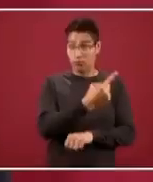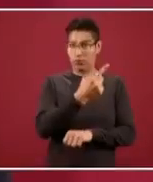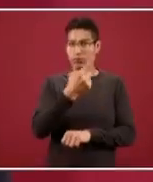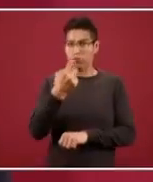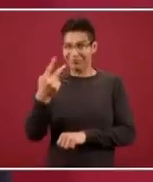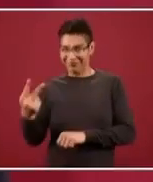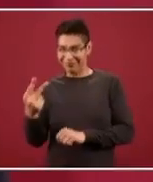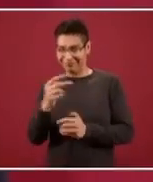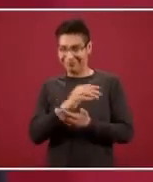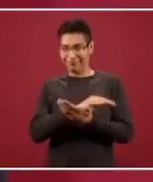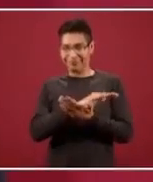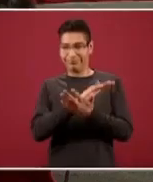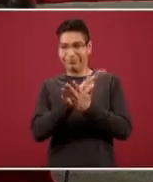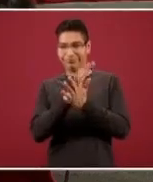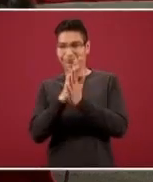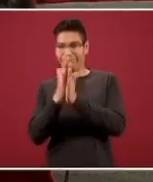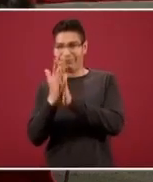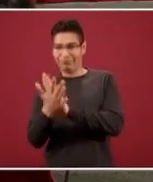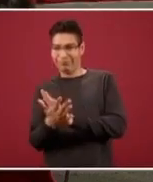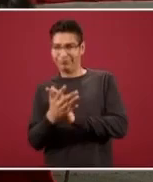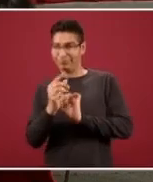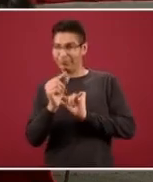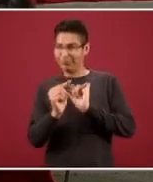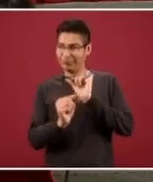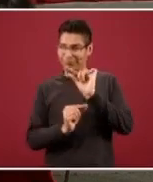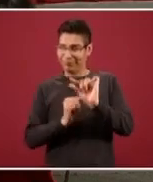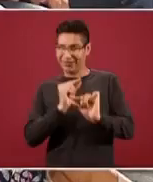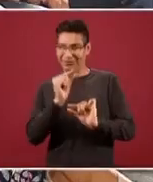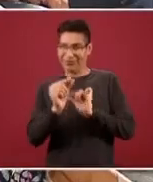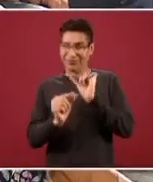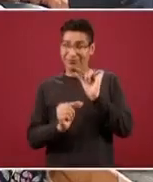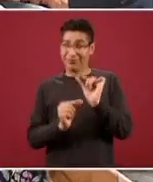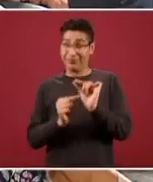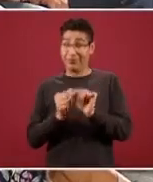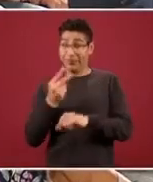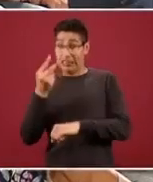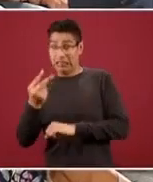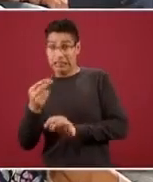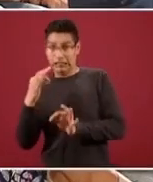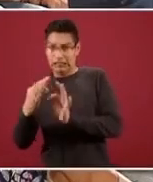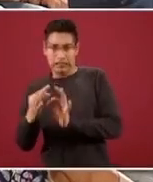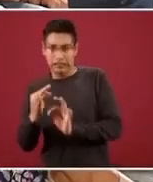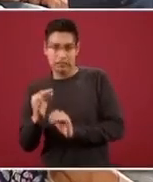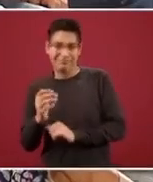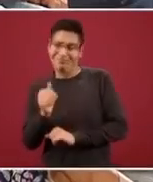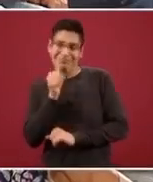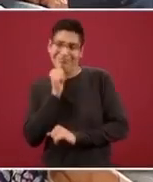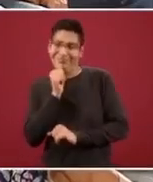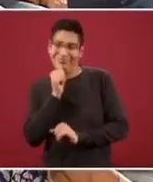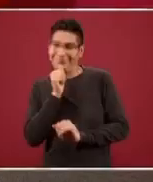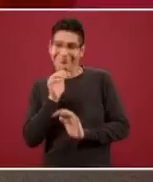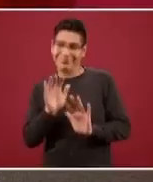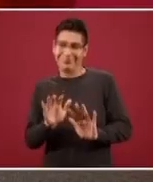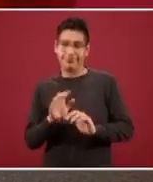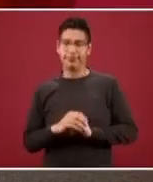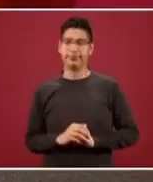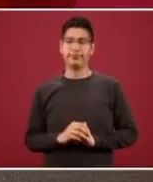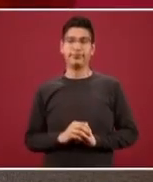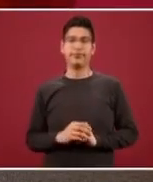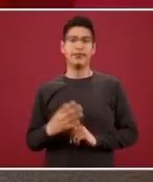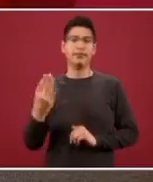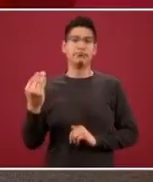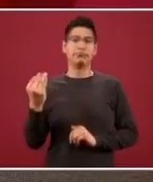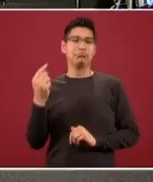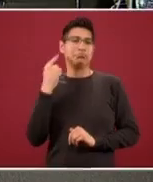y escenario 2. Fase 1 significaba decenas de casos. Es correcto. Fase 2, centenas de